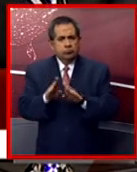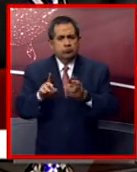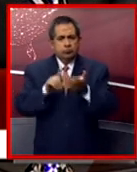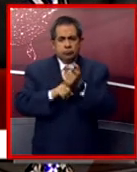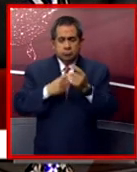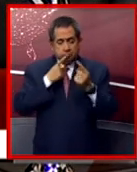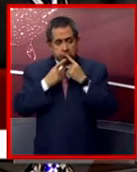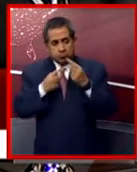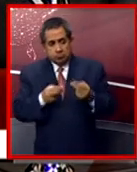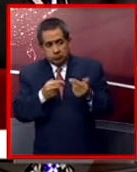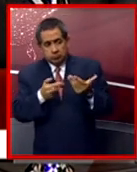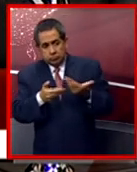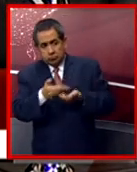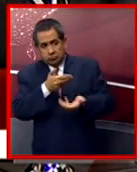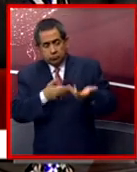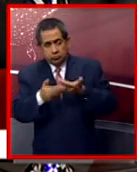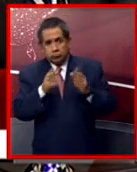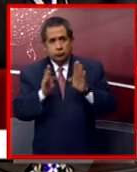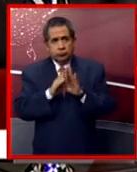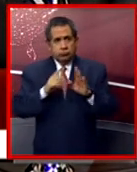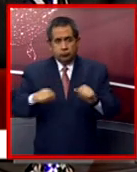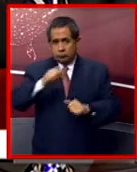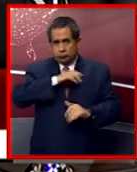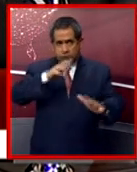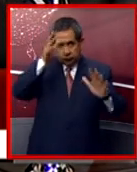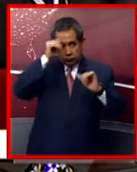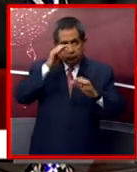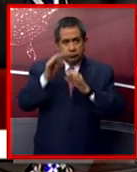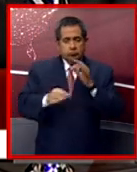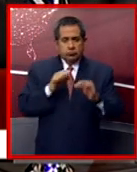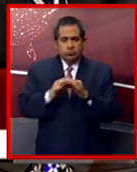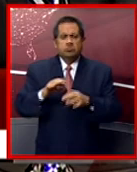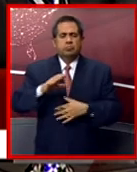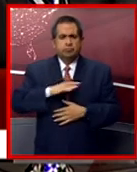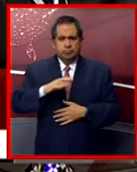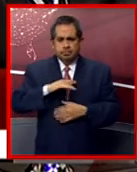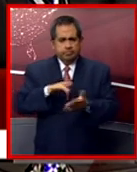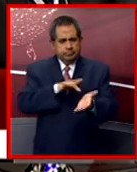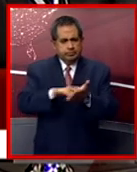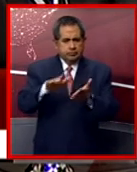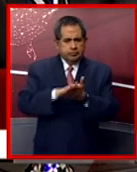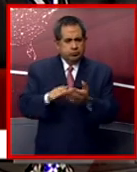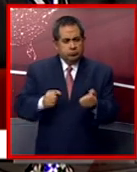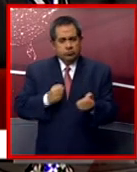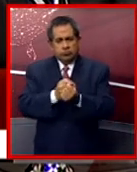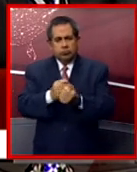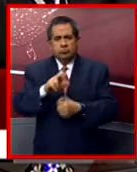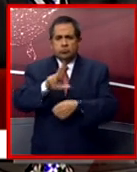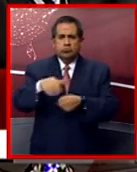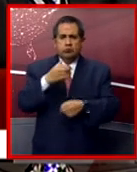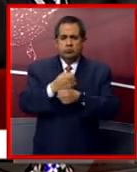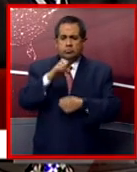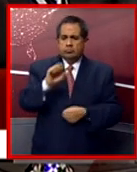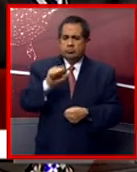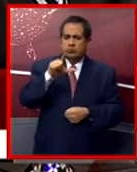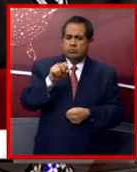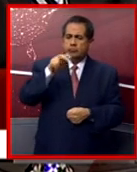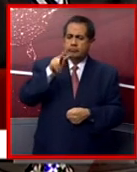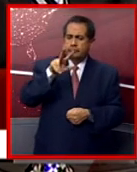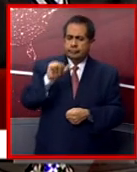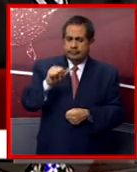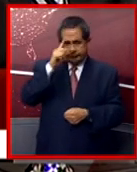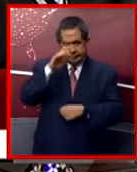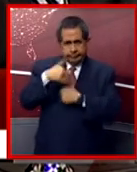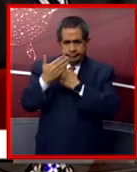las negociaciones para la modernización del acuerdo global, contaremos con el apoyo y respaldo de la República Eslovaca para su